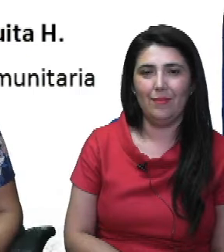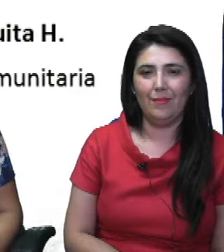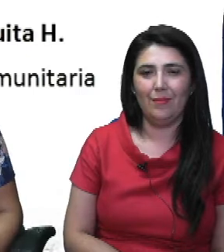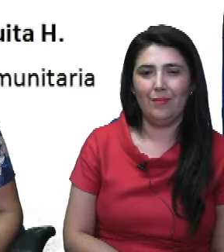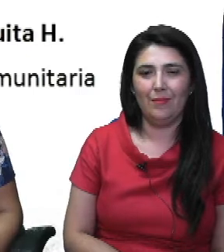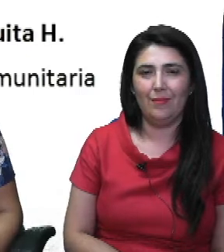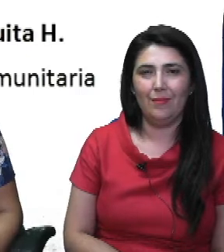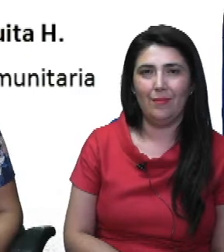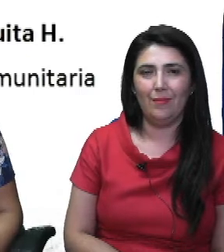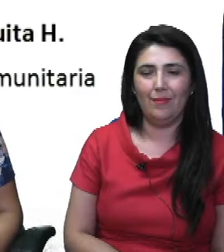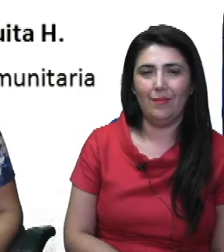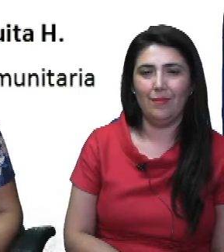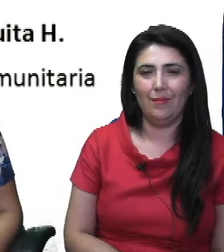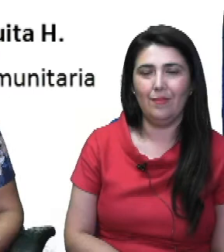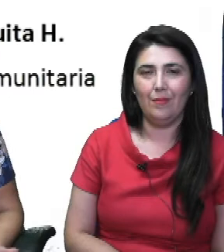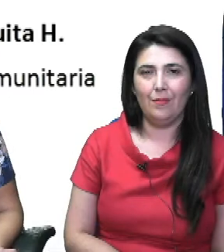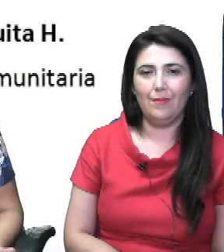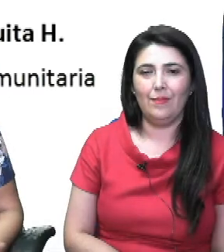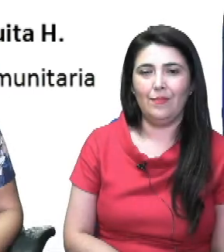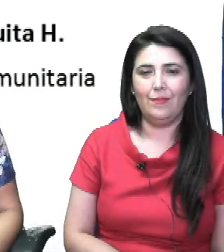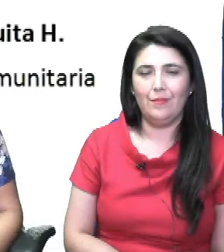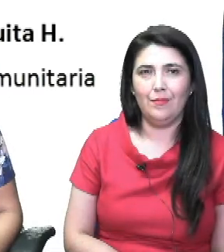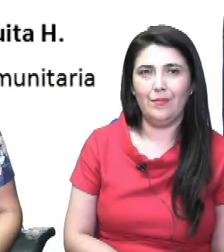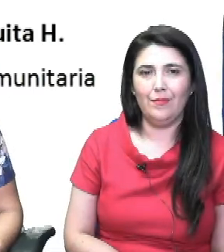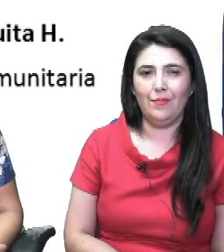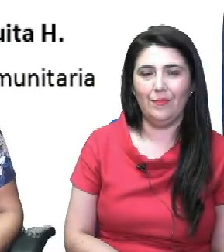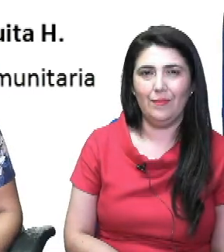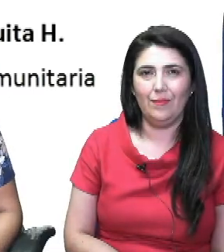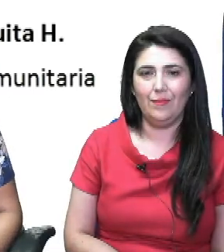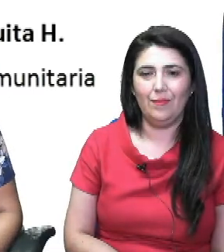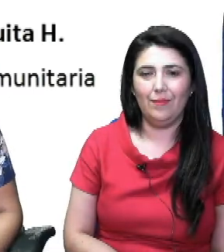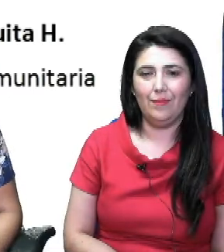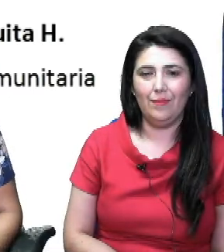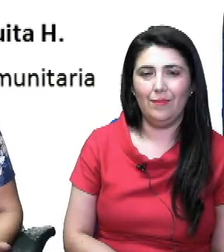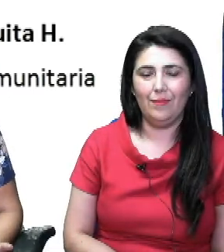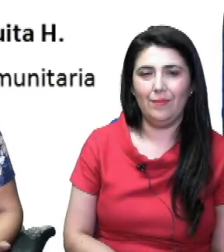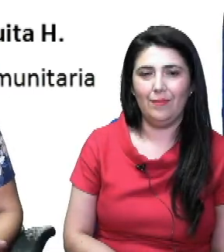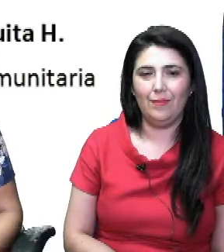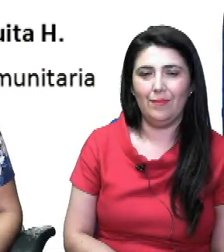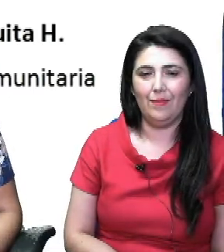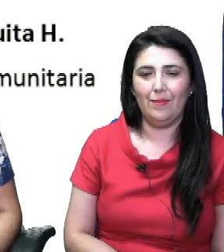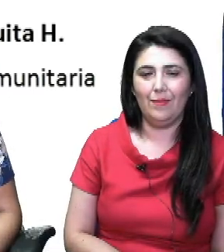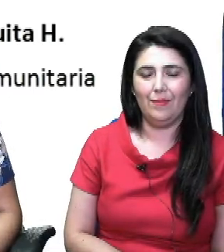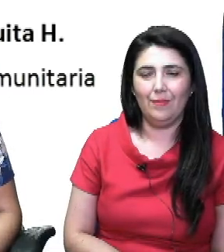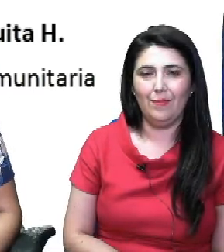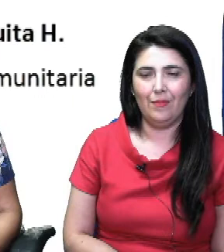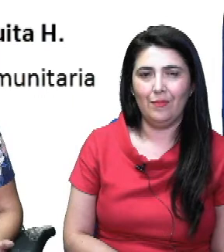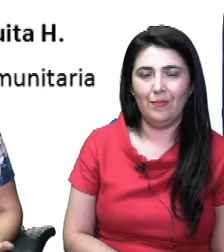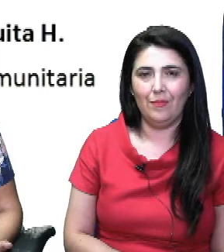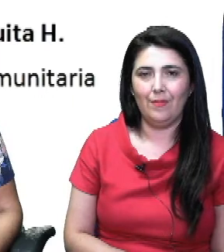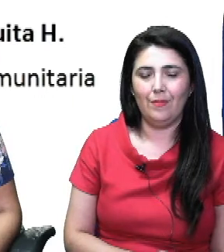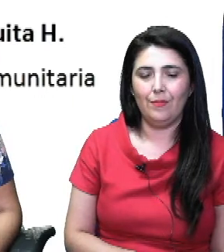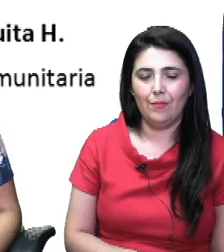también recomendaciones dirigidas para la intervención en eventos, ¿cierto?, de emergencias y desastres a los